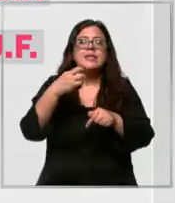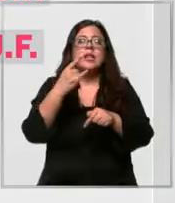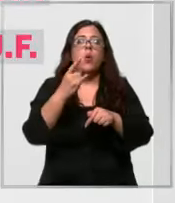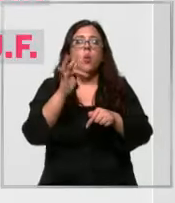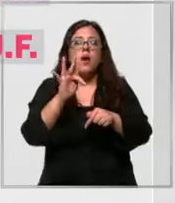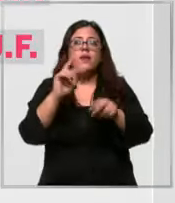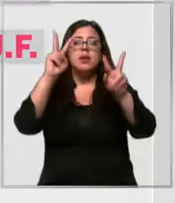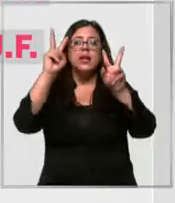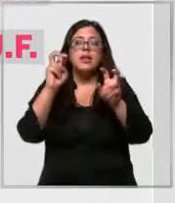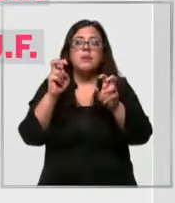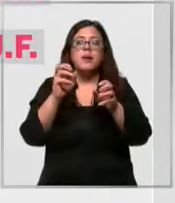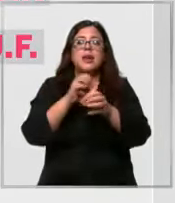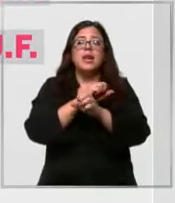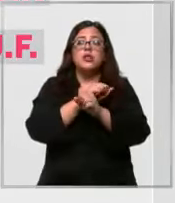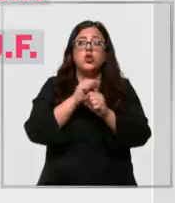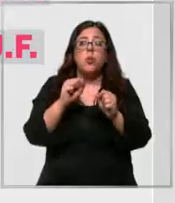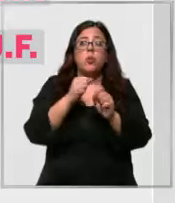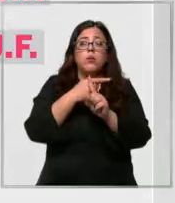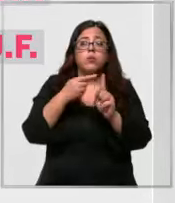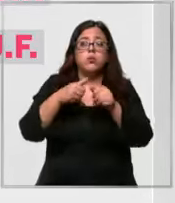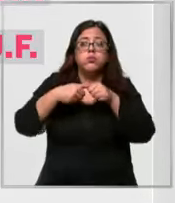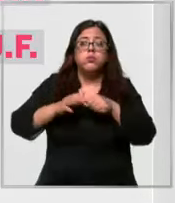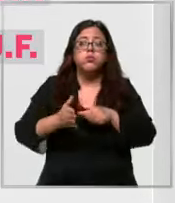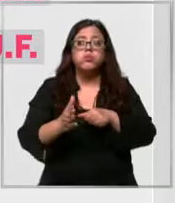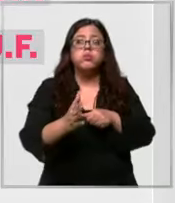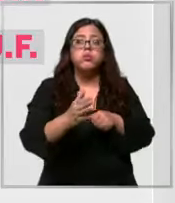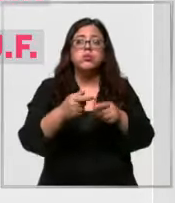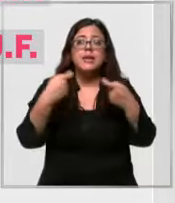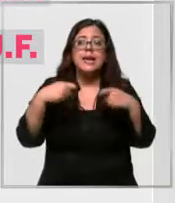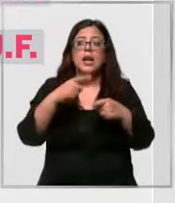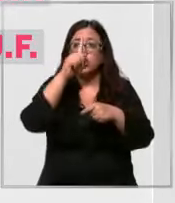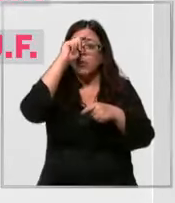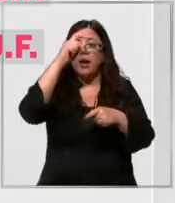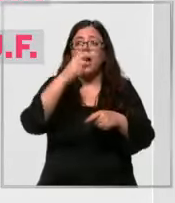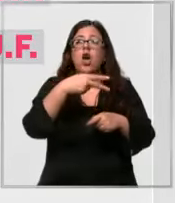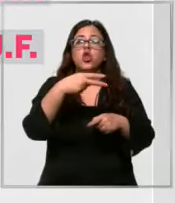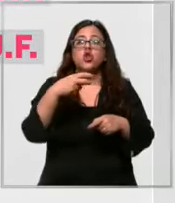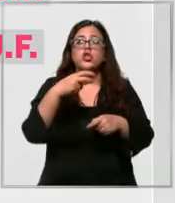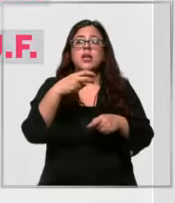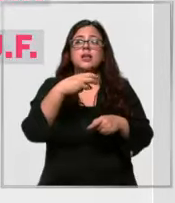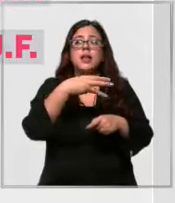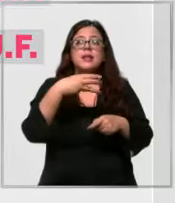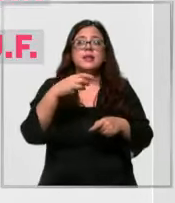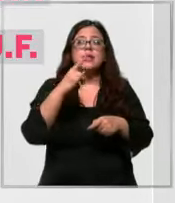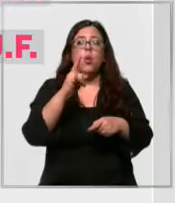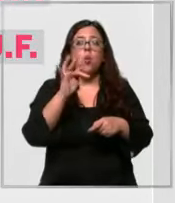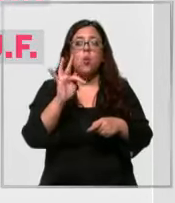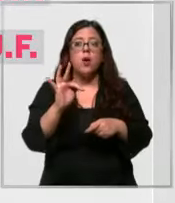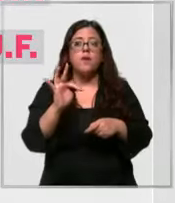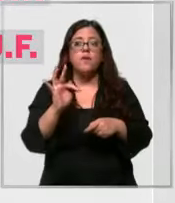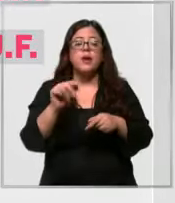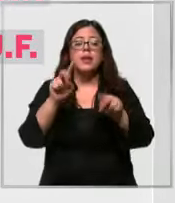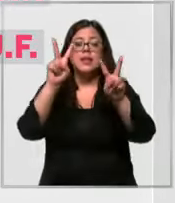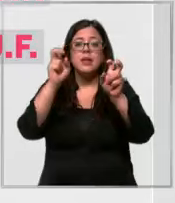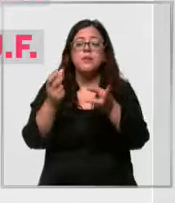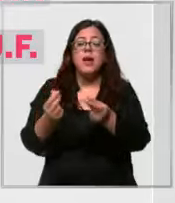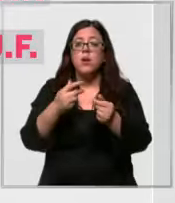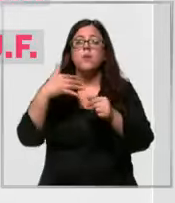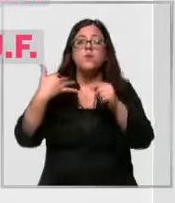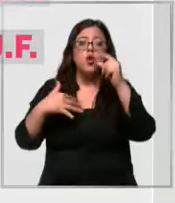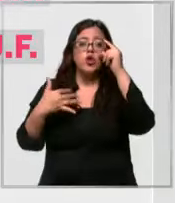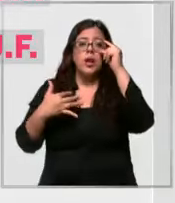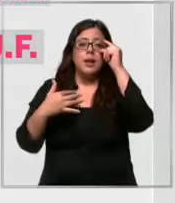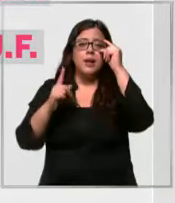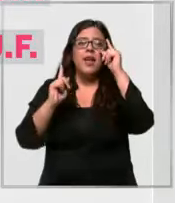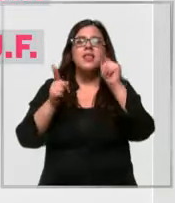mientras que en el caso de incapacidad permanente parcial y gastos hospitalarios, la cifra cubre 200 y 300 UF respectivamente. Montos importantes que se deben